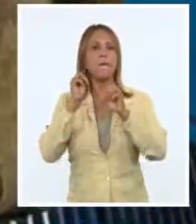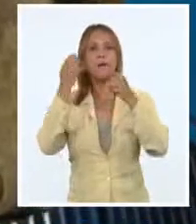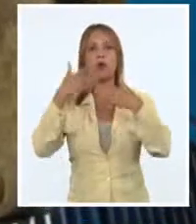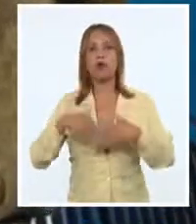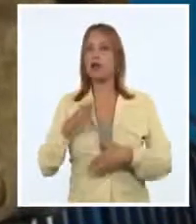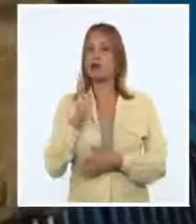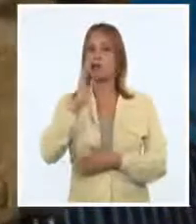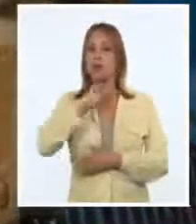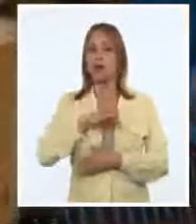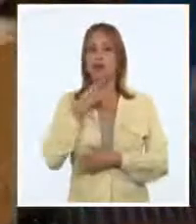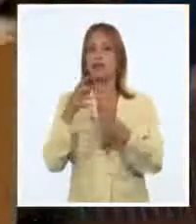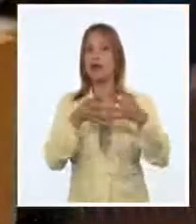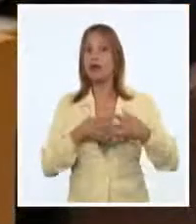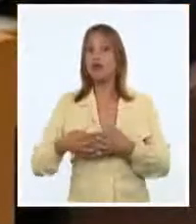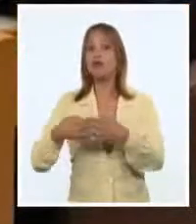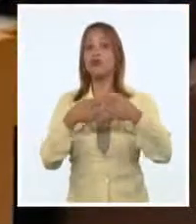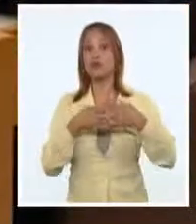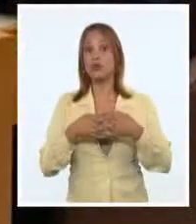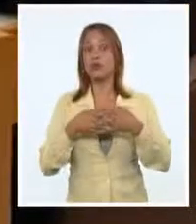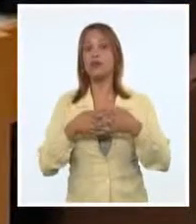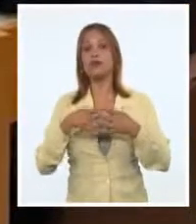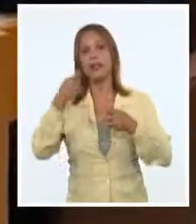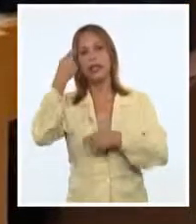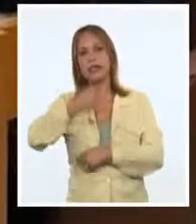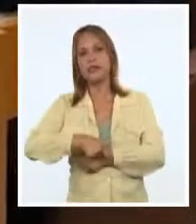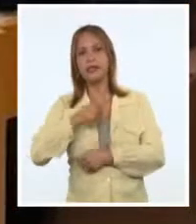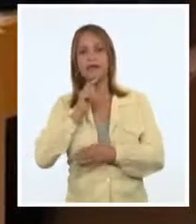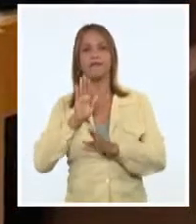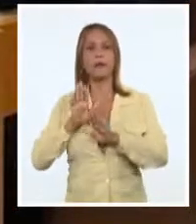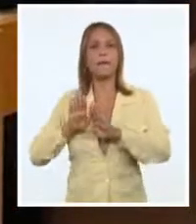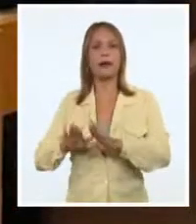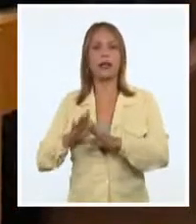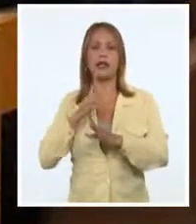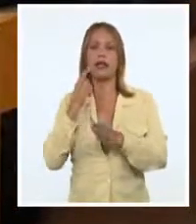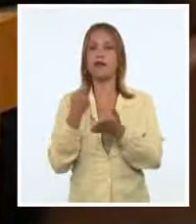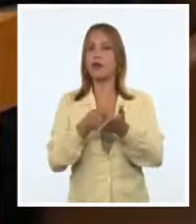Unidos decida intencionalmente retener sus contribuciones a esta